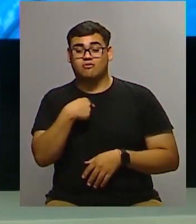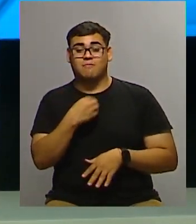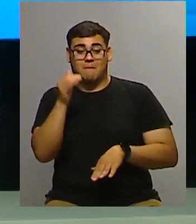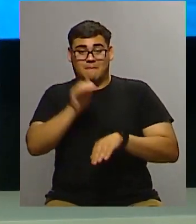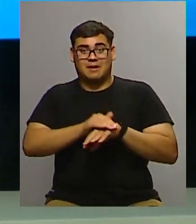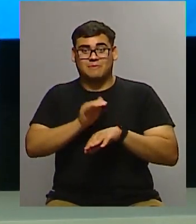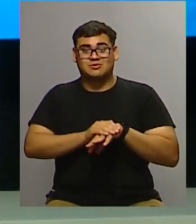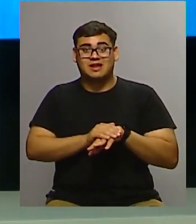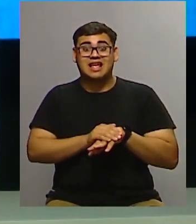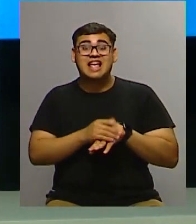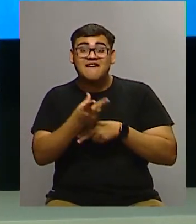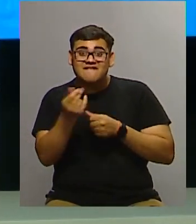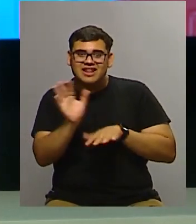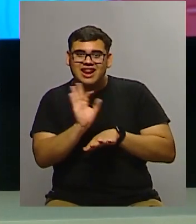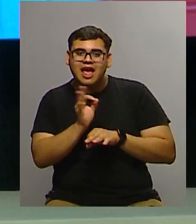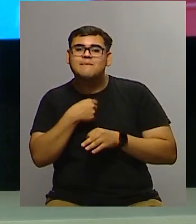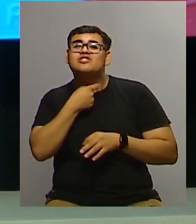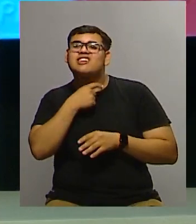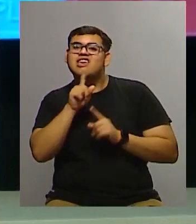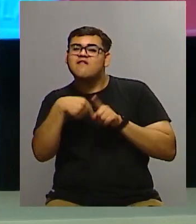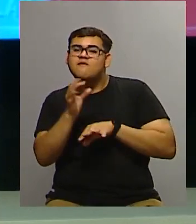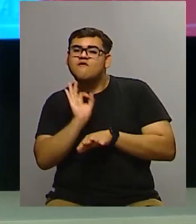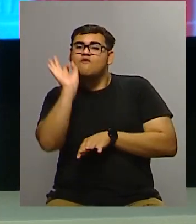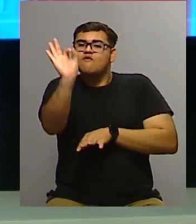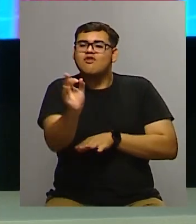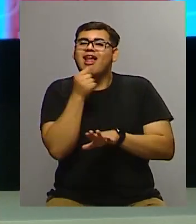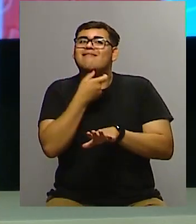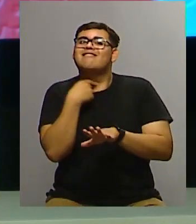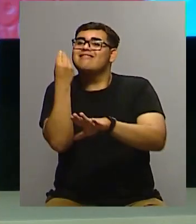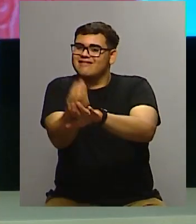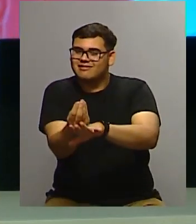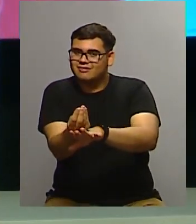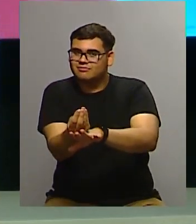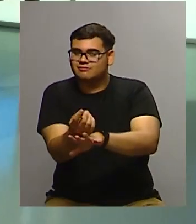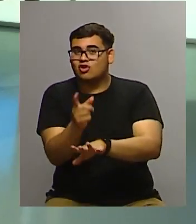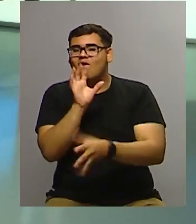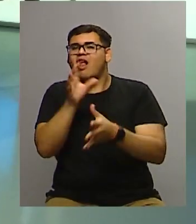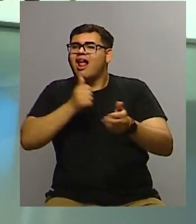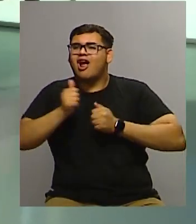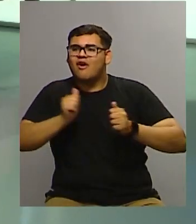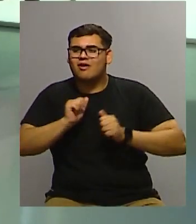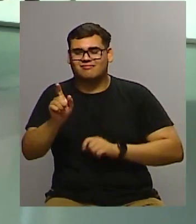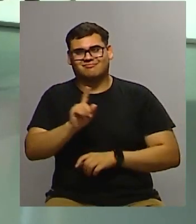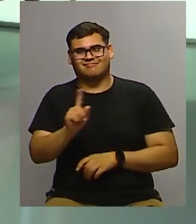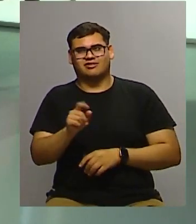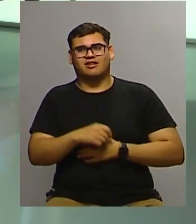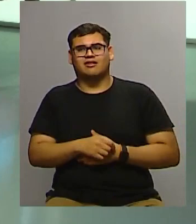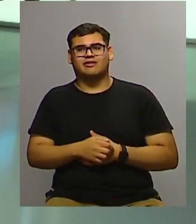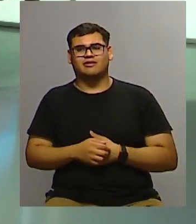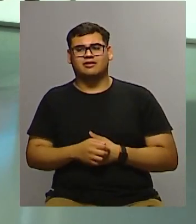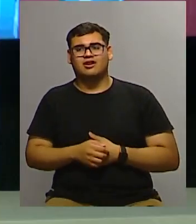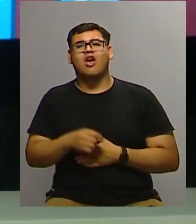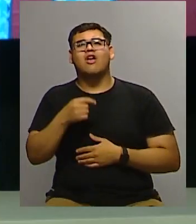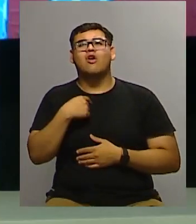y estén pensando a dónde van a saltar. A mí yo no corro con ninguna necesidad de